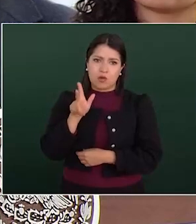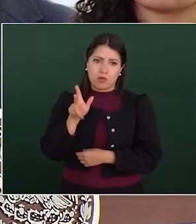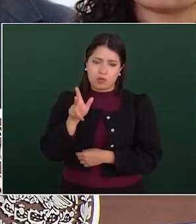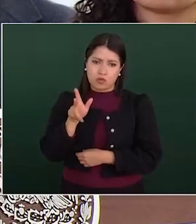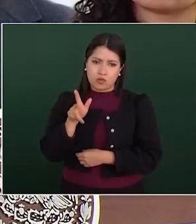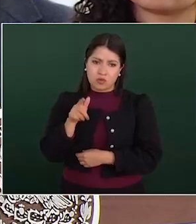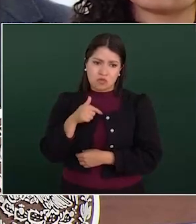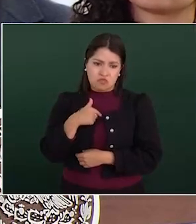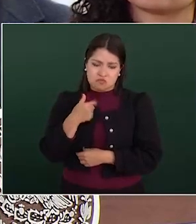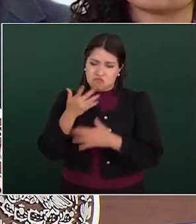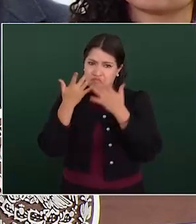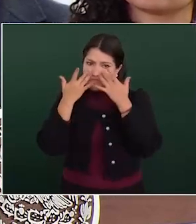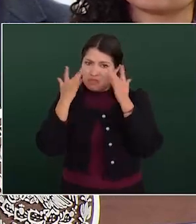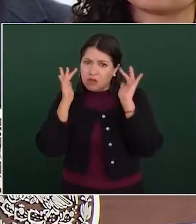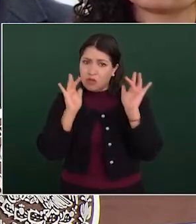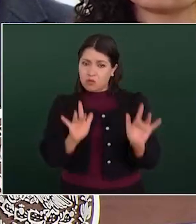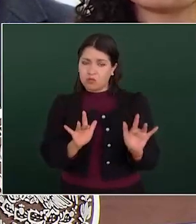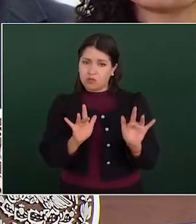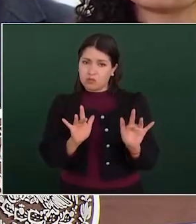renunciar.